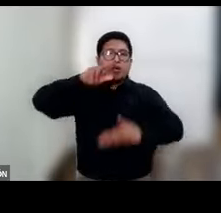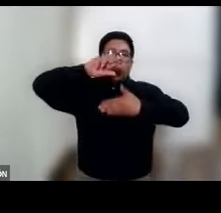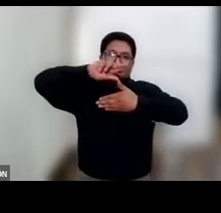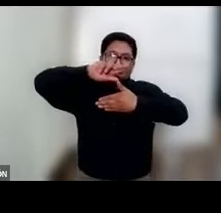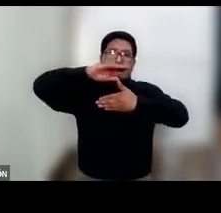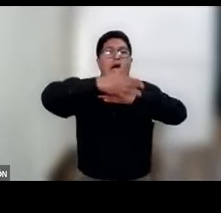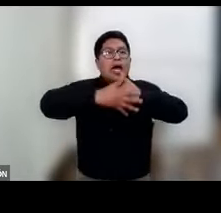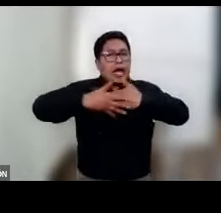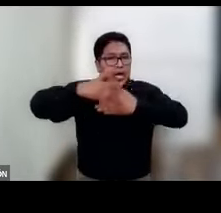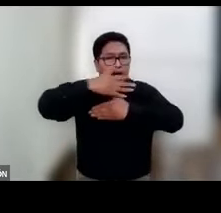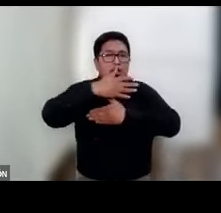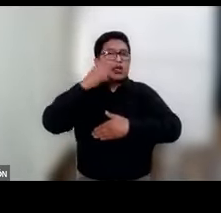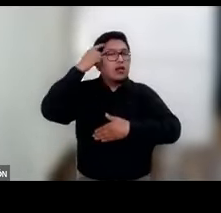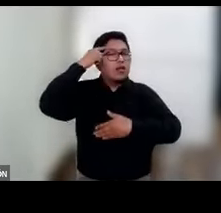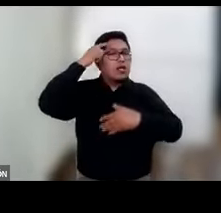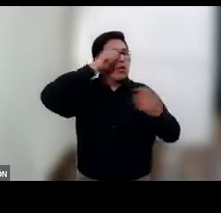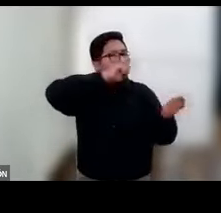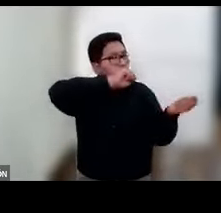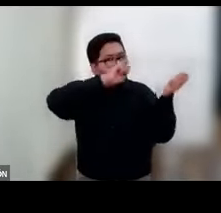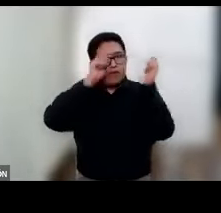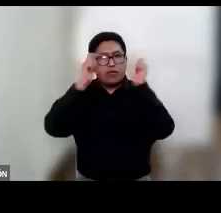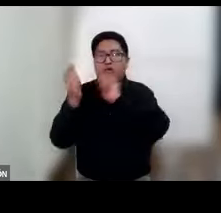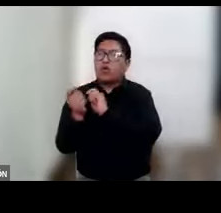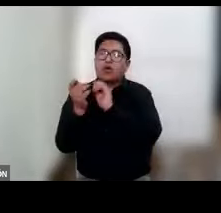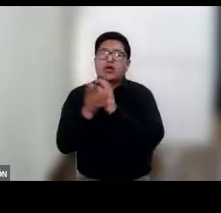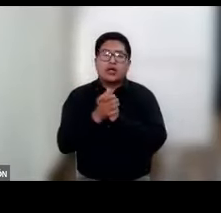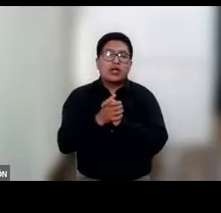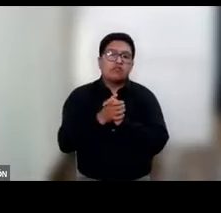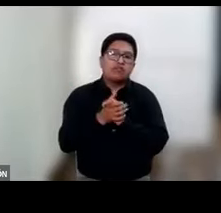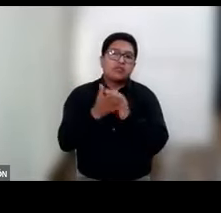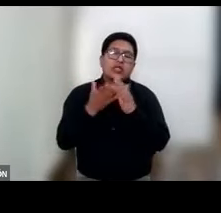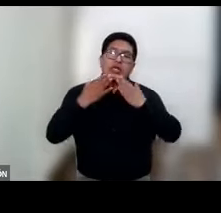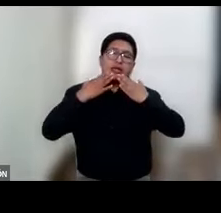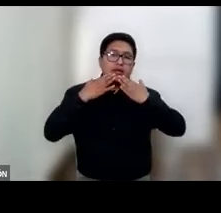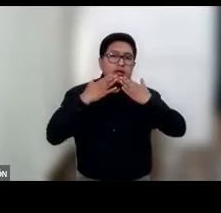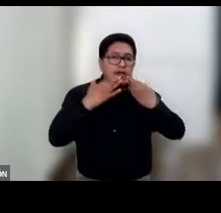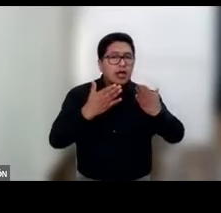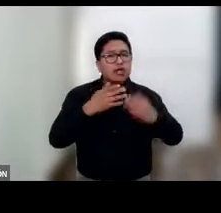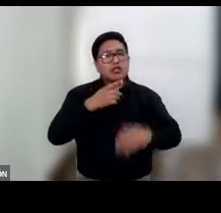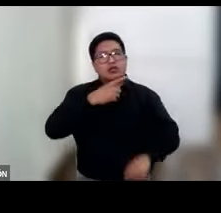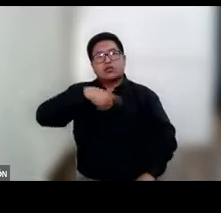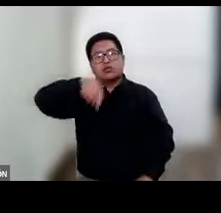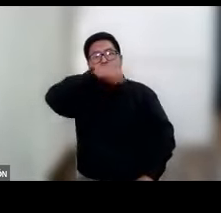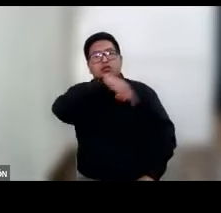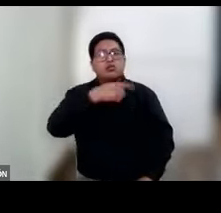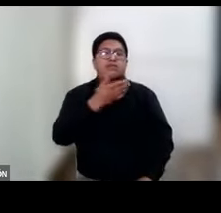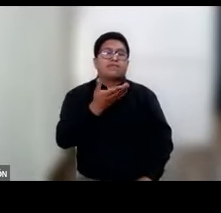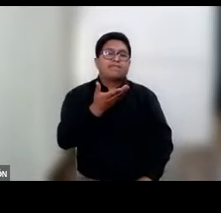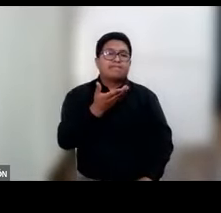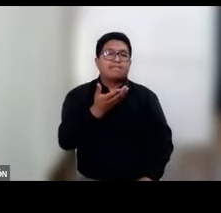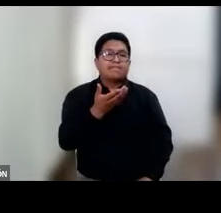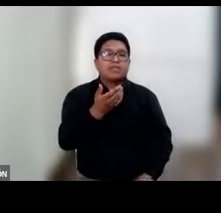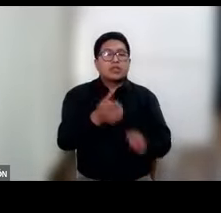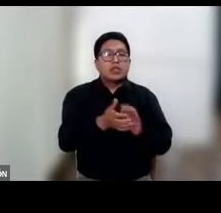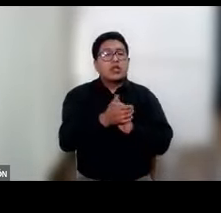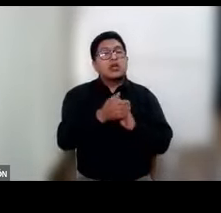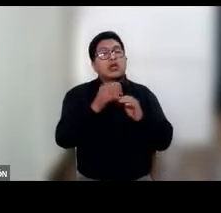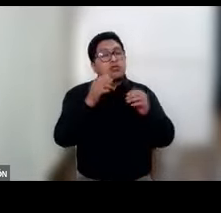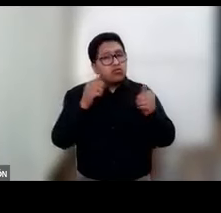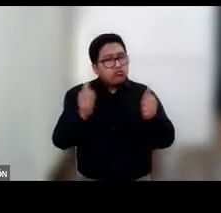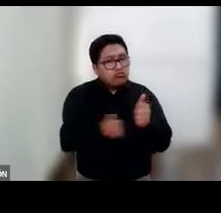con otro enfoque con otra mirada y por supuesto agradecer el trabajo de los plácidos colaboradores de que han acompañado durante